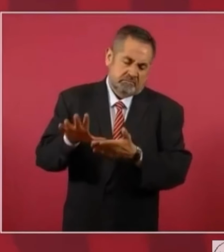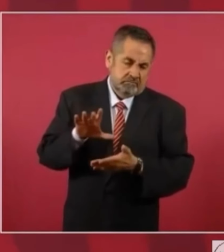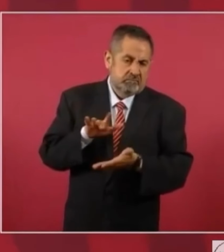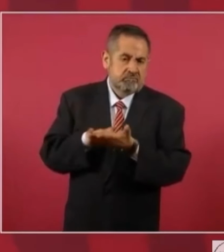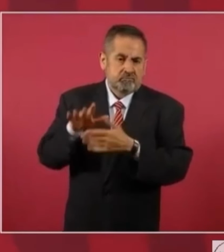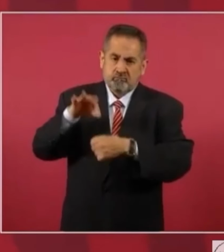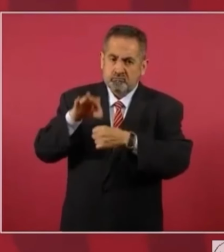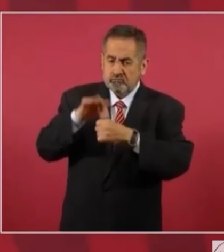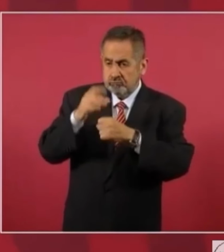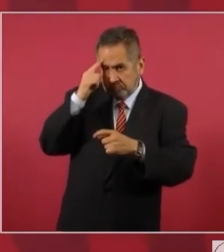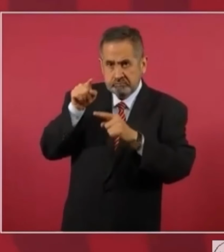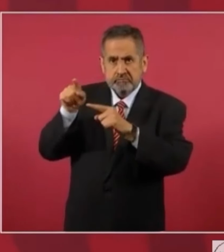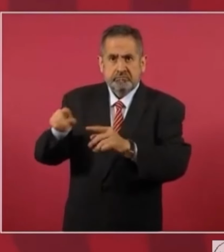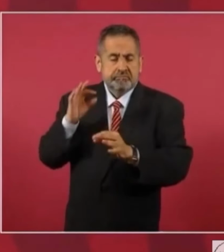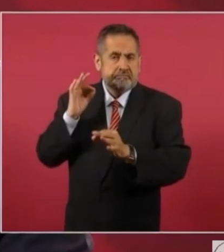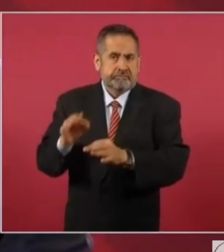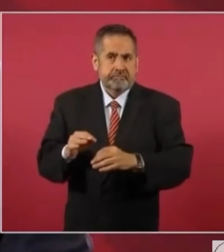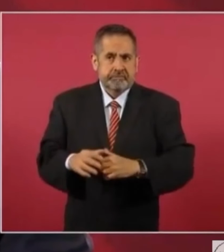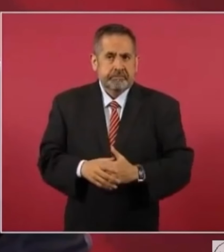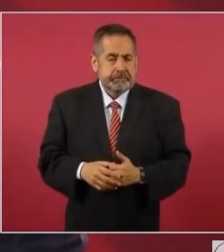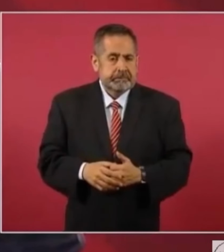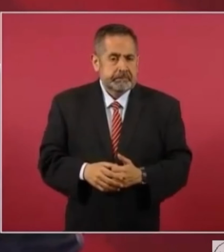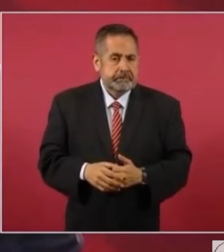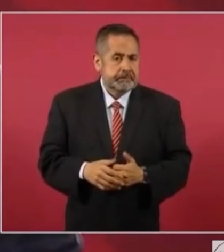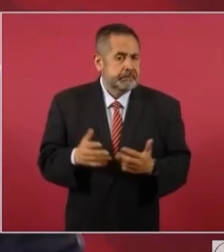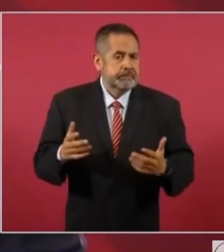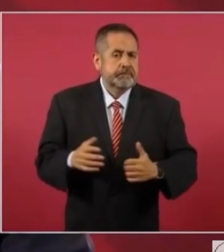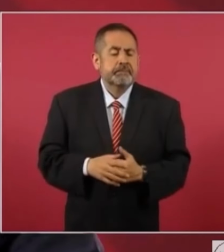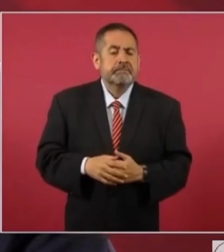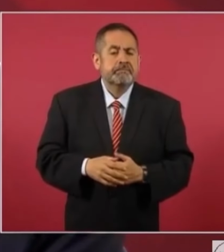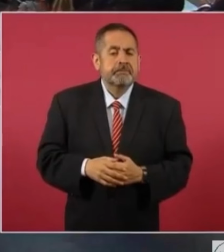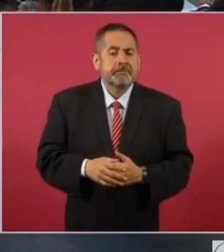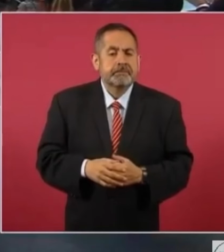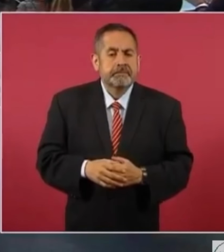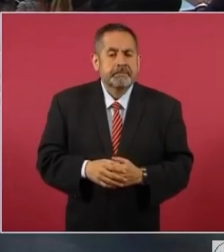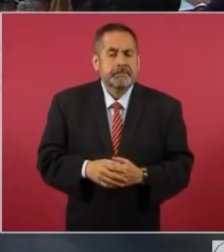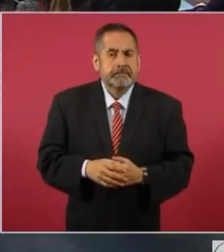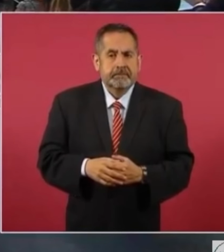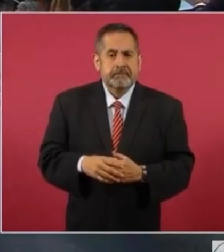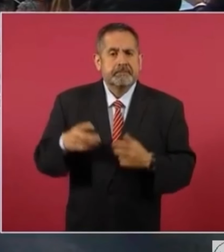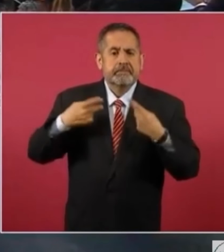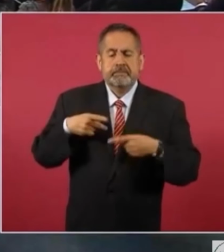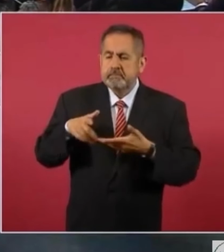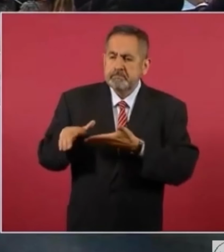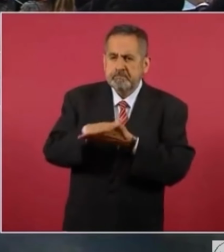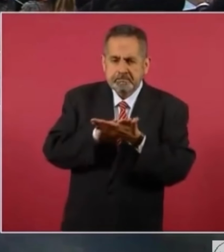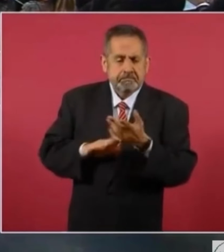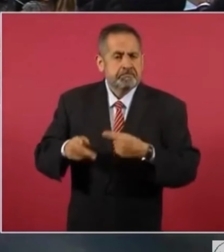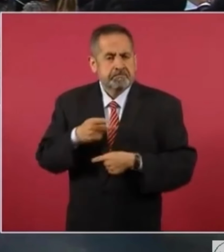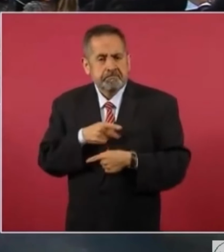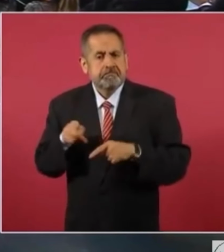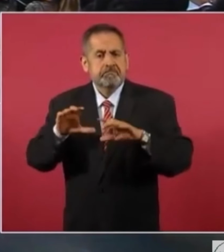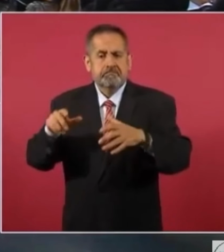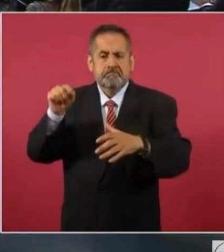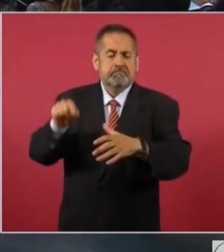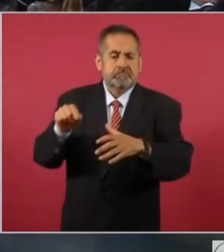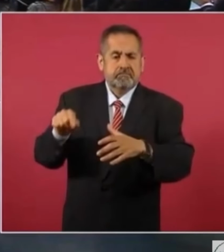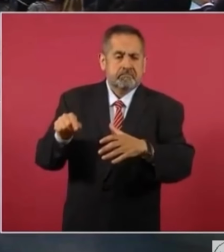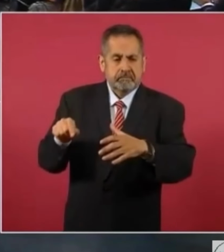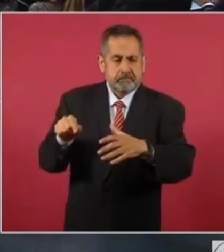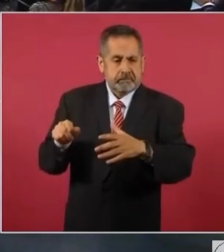se votó por él, porque la gente humilde, pobre,